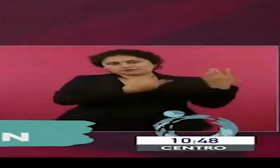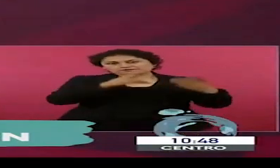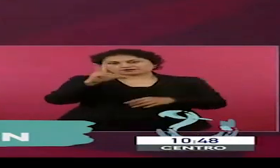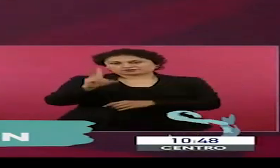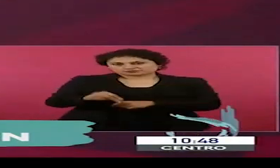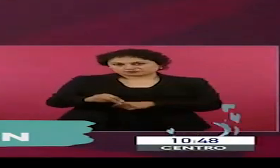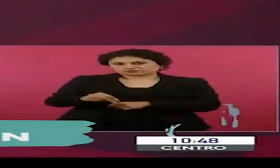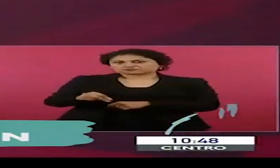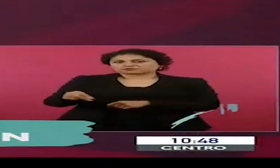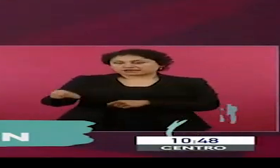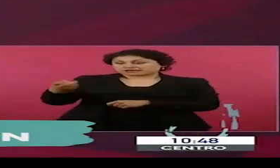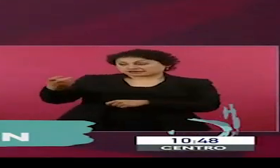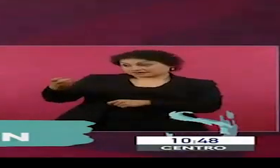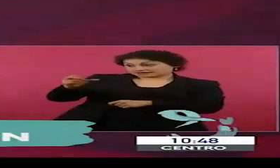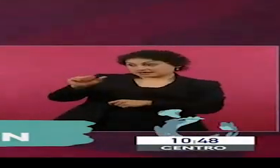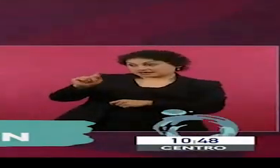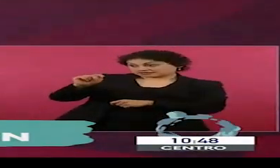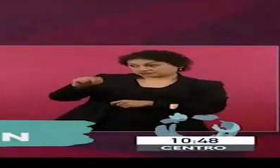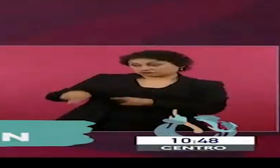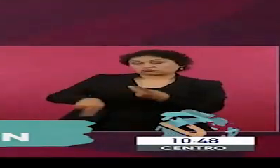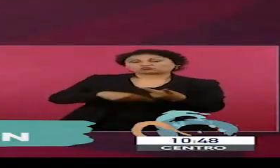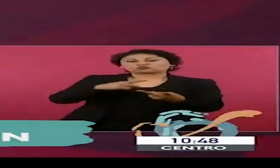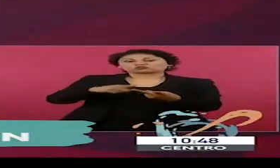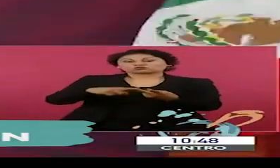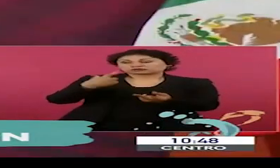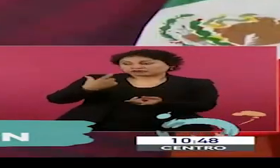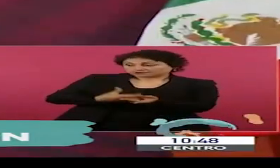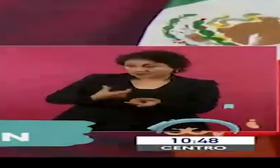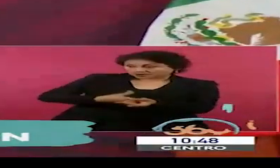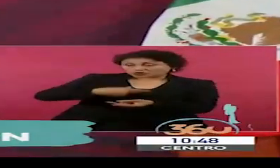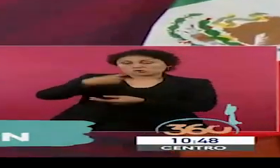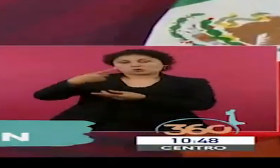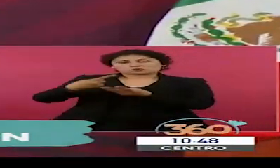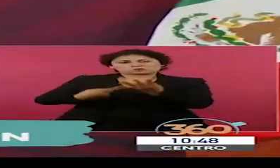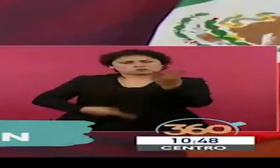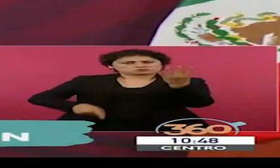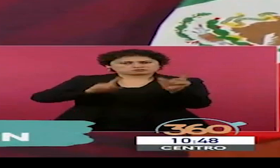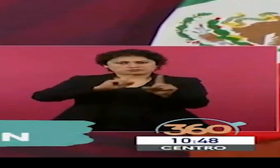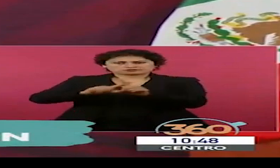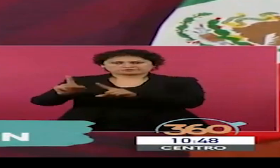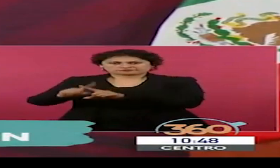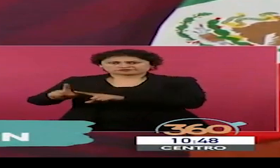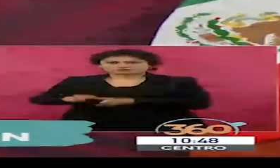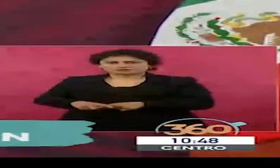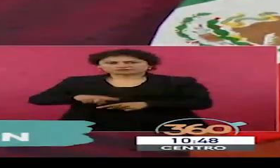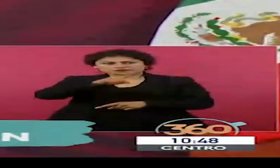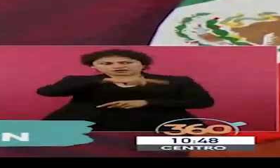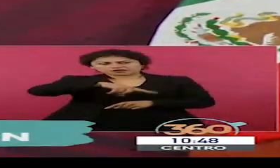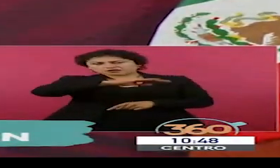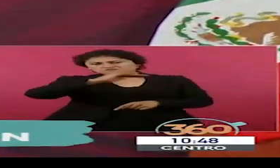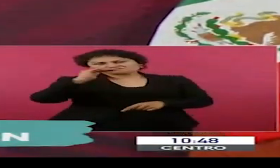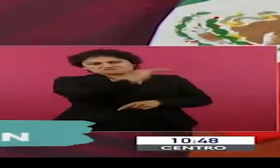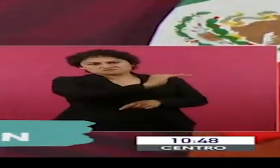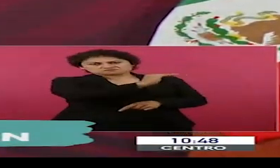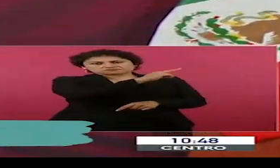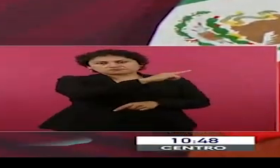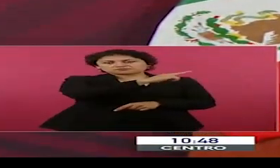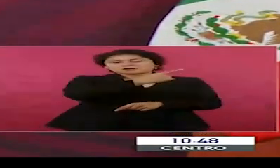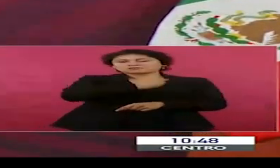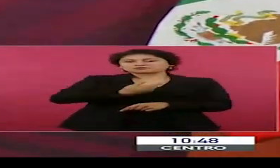el atún pero también el camarón y todo y él decide que no